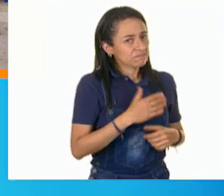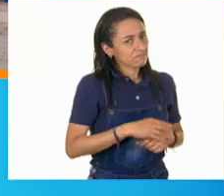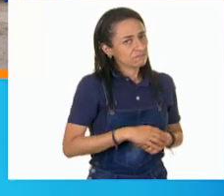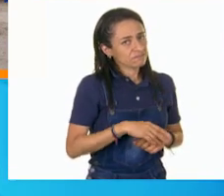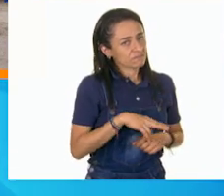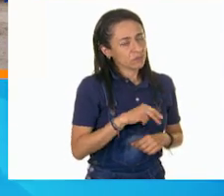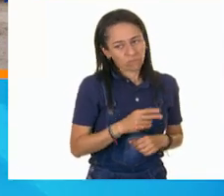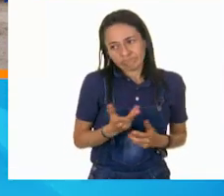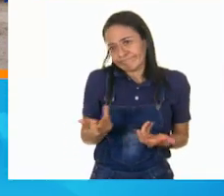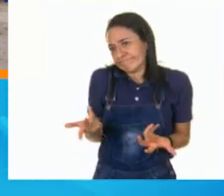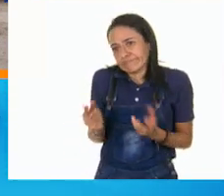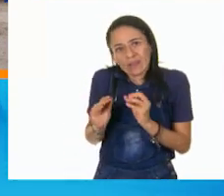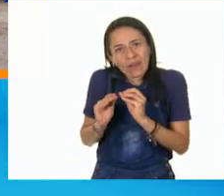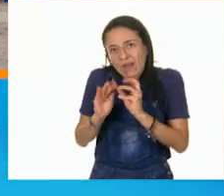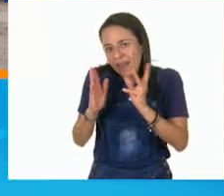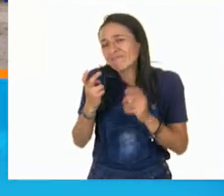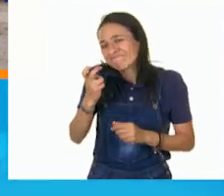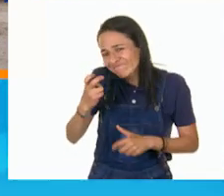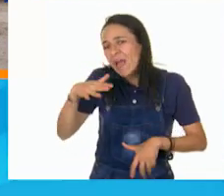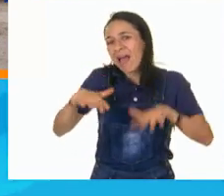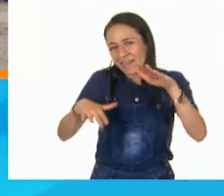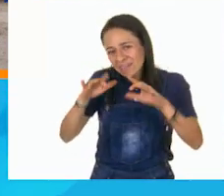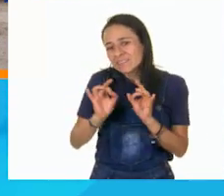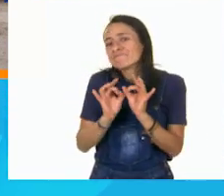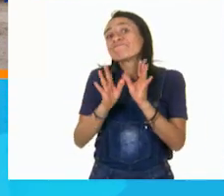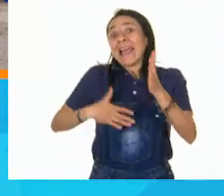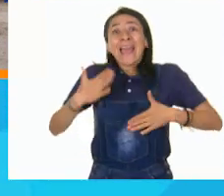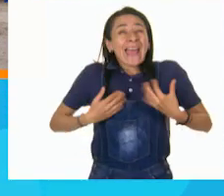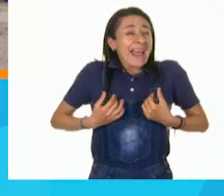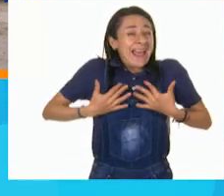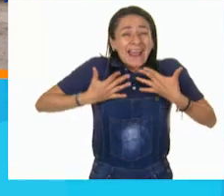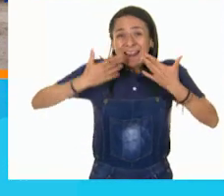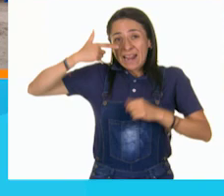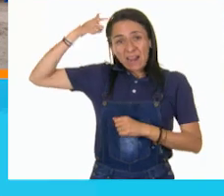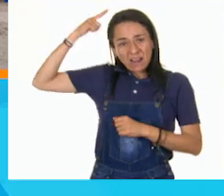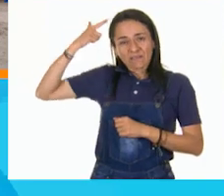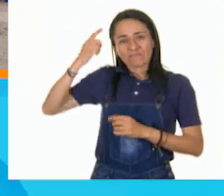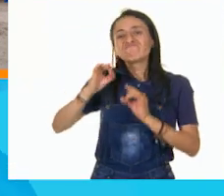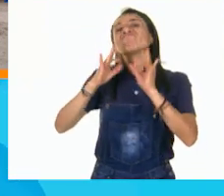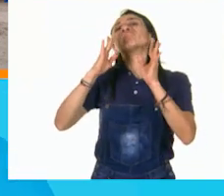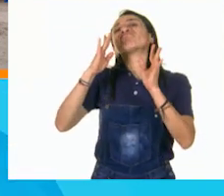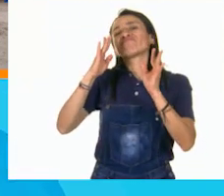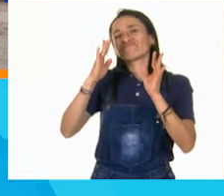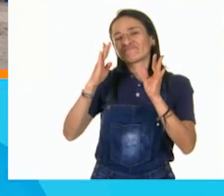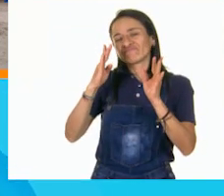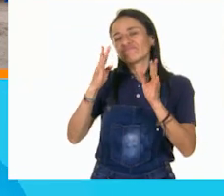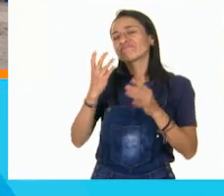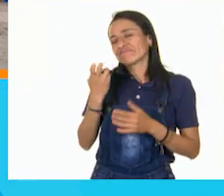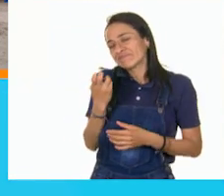Eso pasa a veces con la euforia. Pero dijiste otra cosa rara,